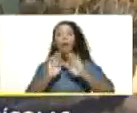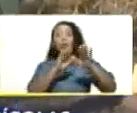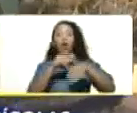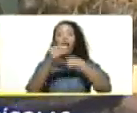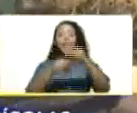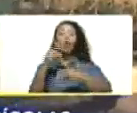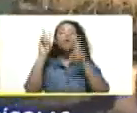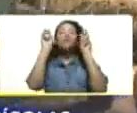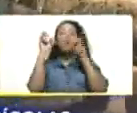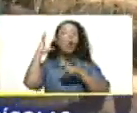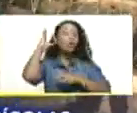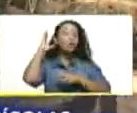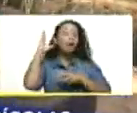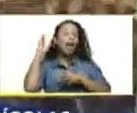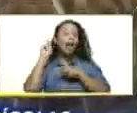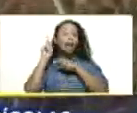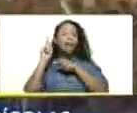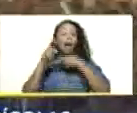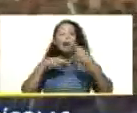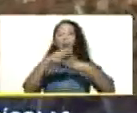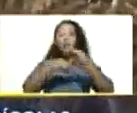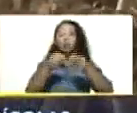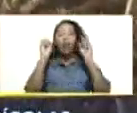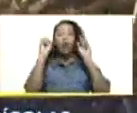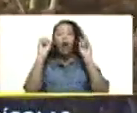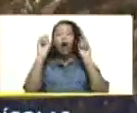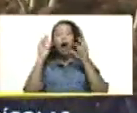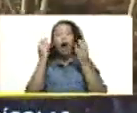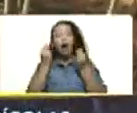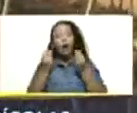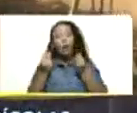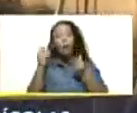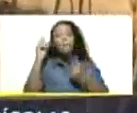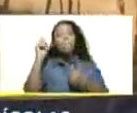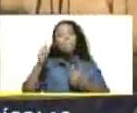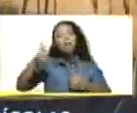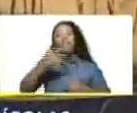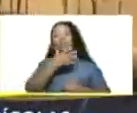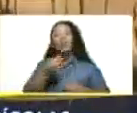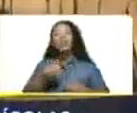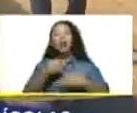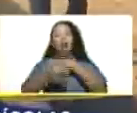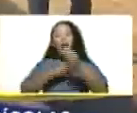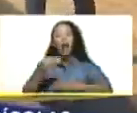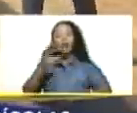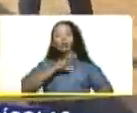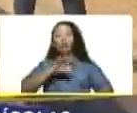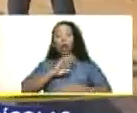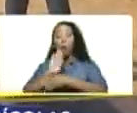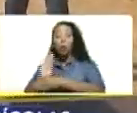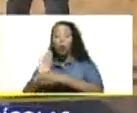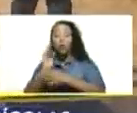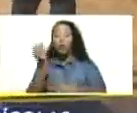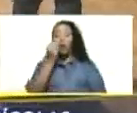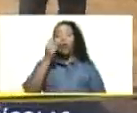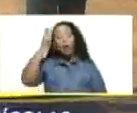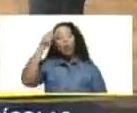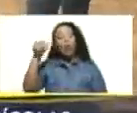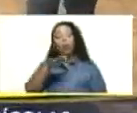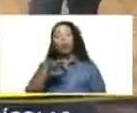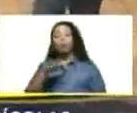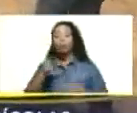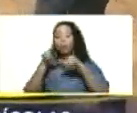a todos los consejos comunales, a las comunas, a los CLAC, que podemos sembrar, que podemos producir, que podemos criar en pequeños espacios, en